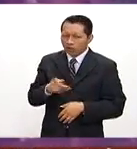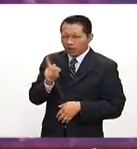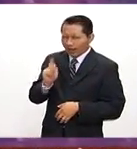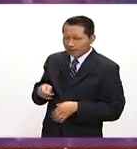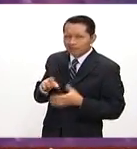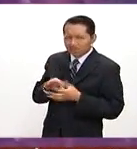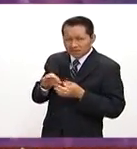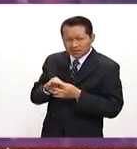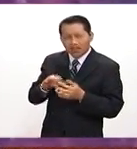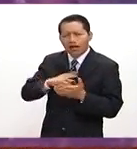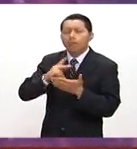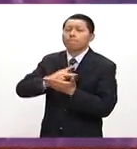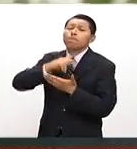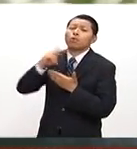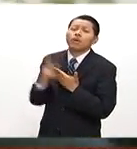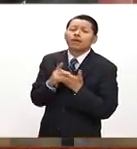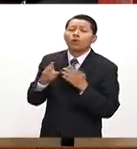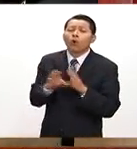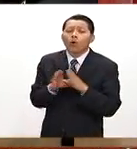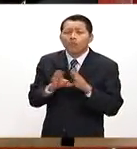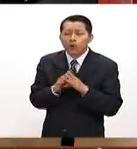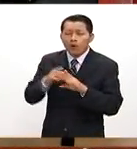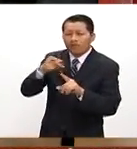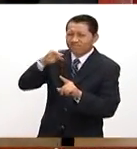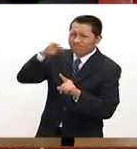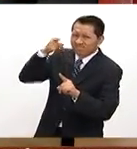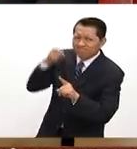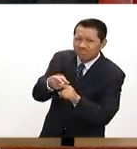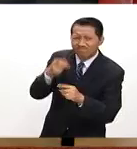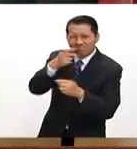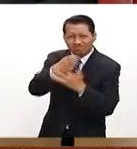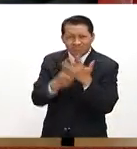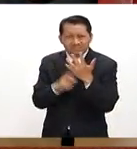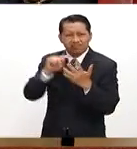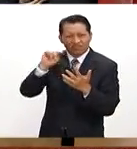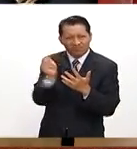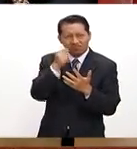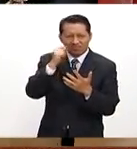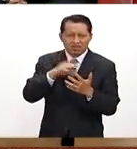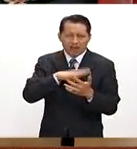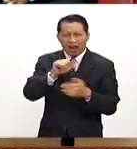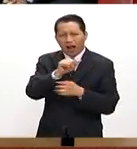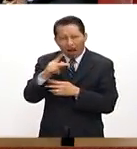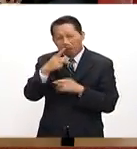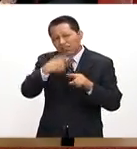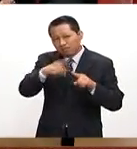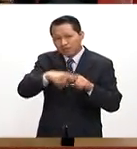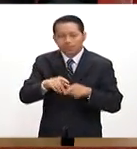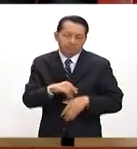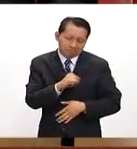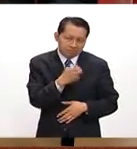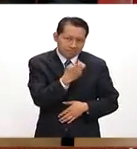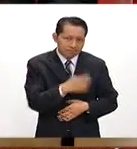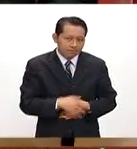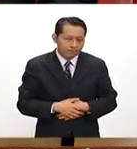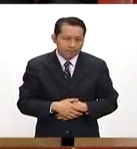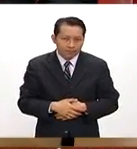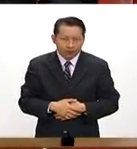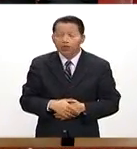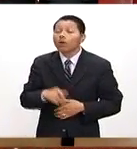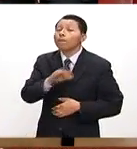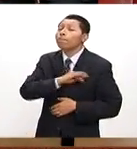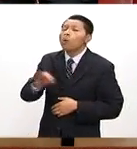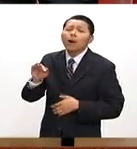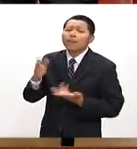ligada a proyectos muy, muy enfocados a cuestiones tecnológicas de aplicación, ¿no? Es correcto. Son para